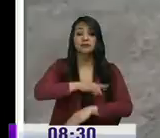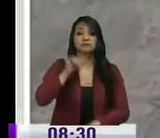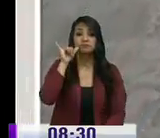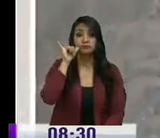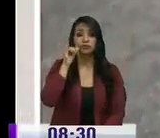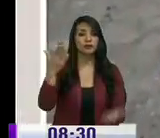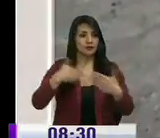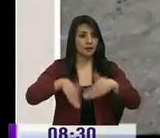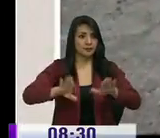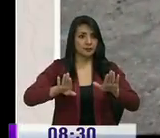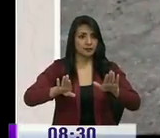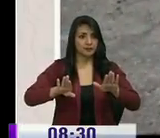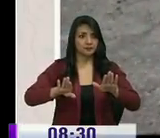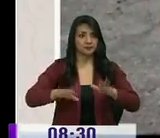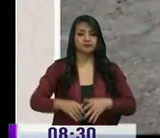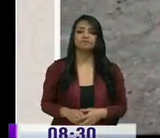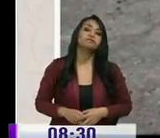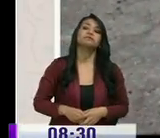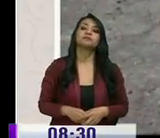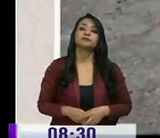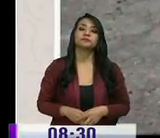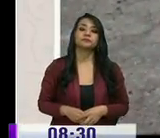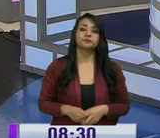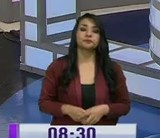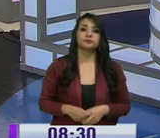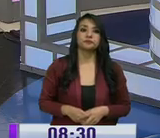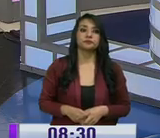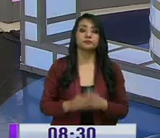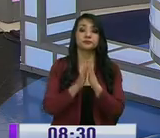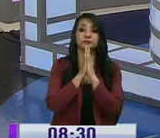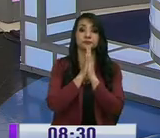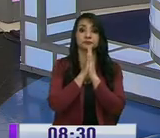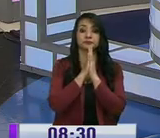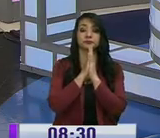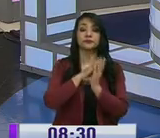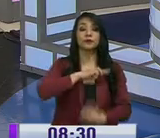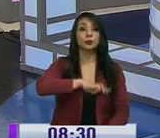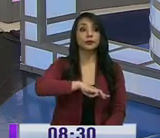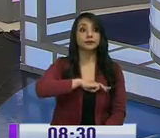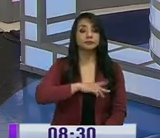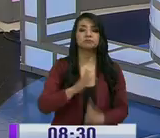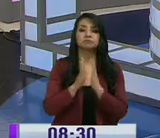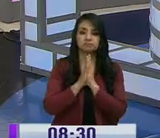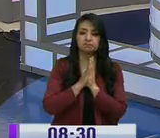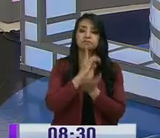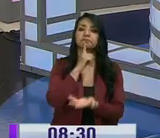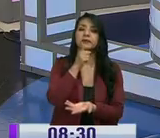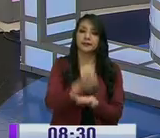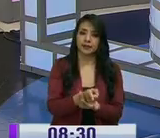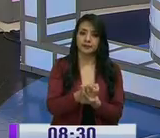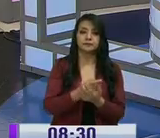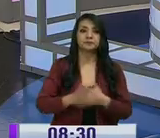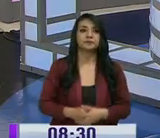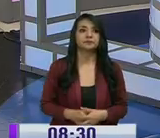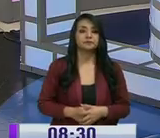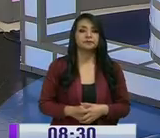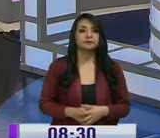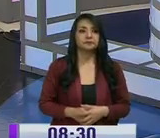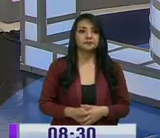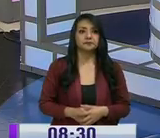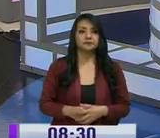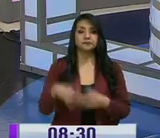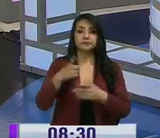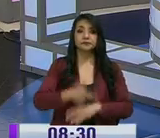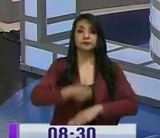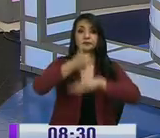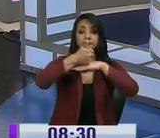con eso acabamos, Mahalmia querida, del municipio de Rumiñahui, y es verdad, A ver, la potestad de la